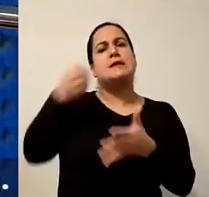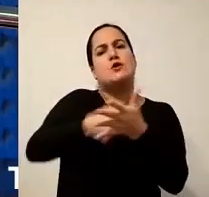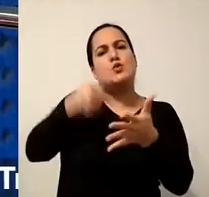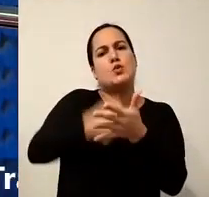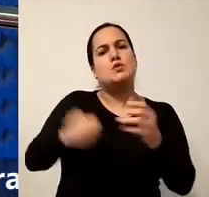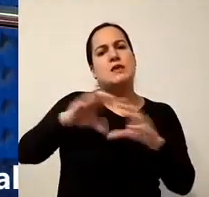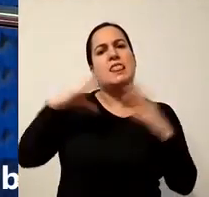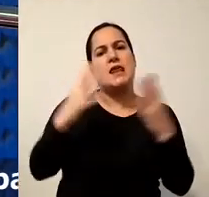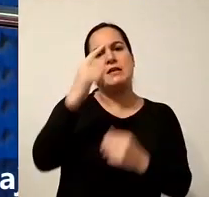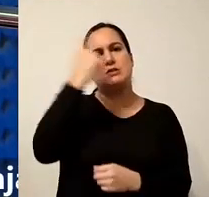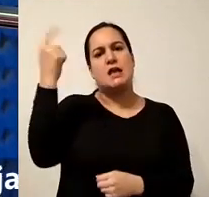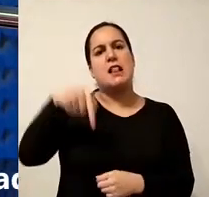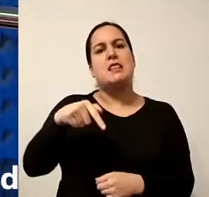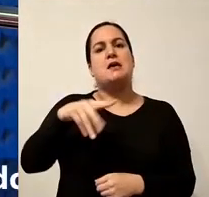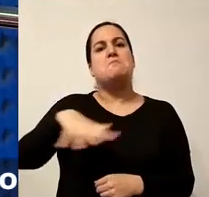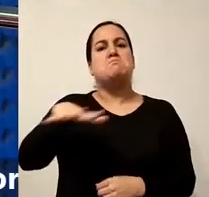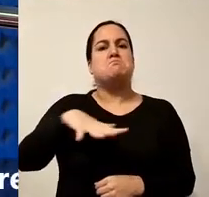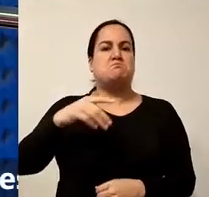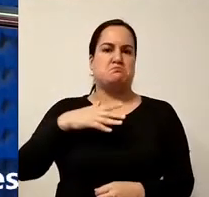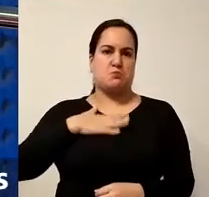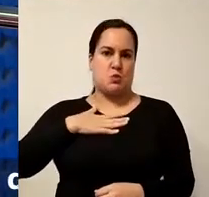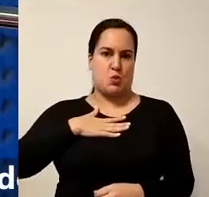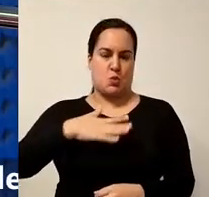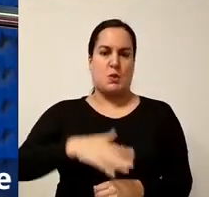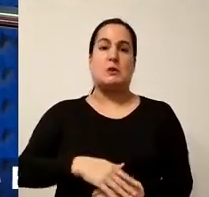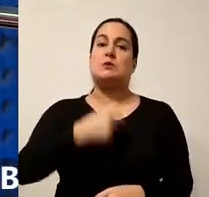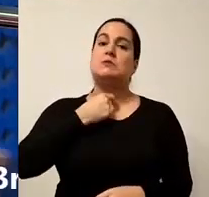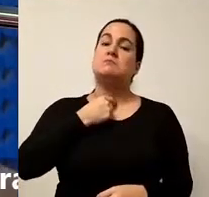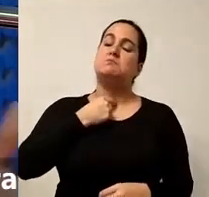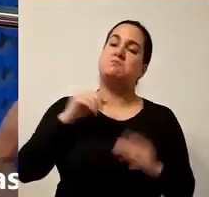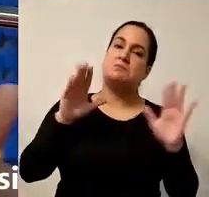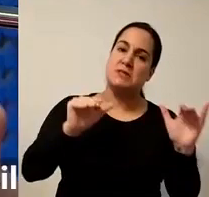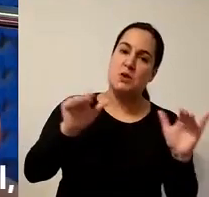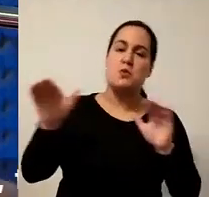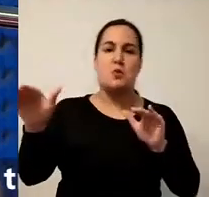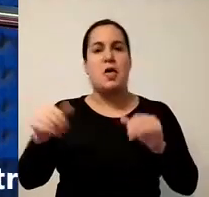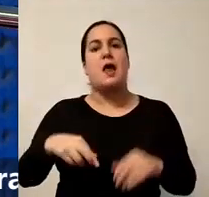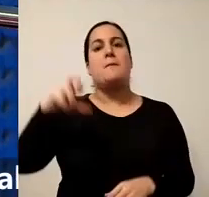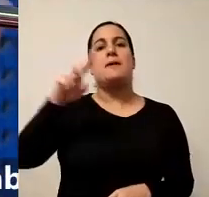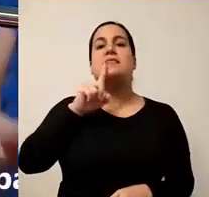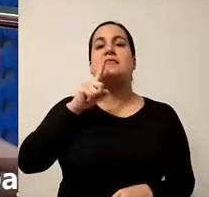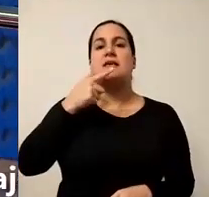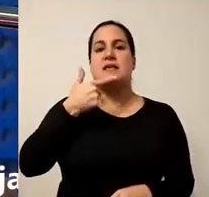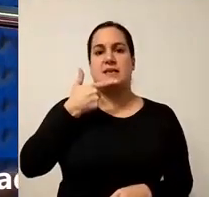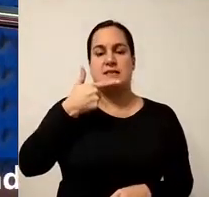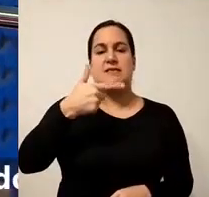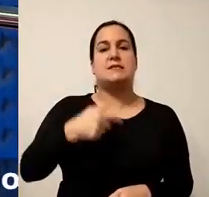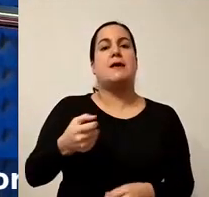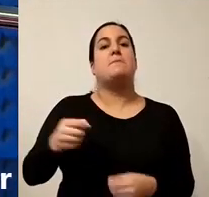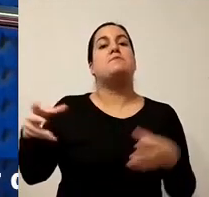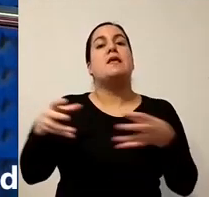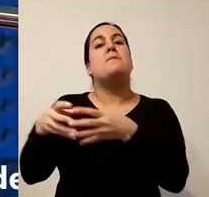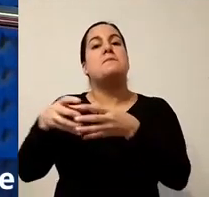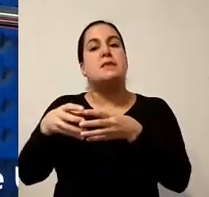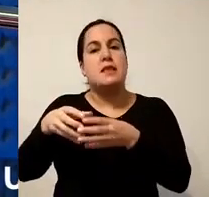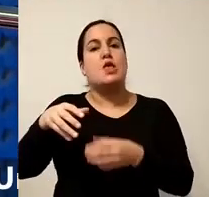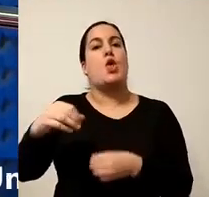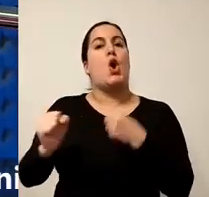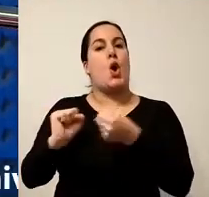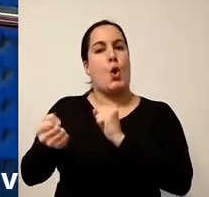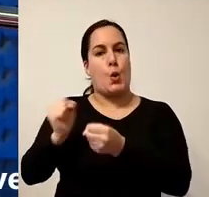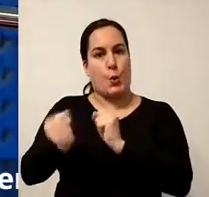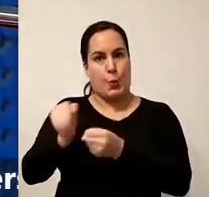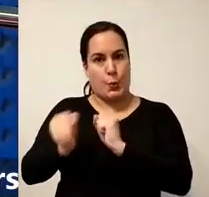y el programa de nuestra clase la crisis económica mundial que ya se venía desarrollando pegó